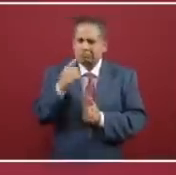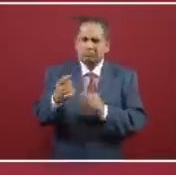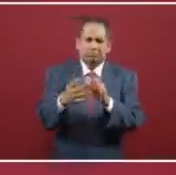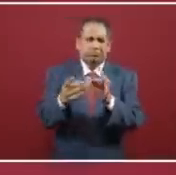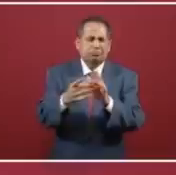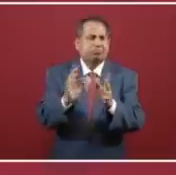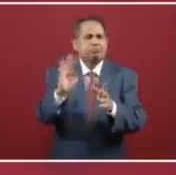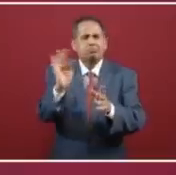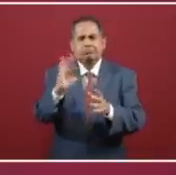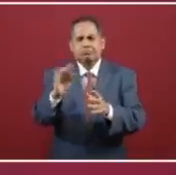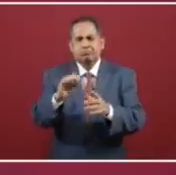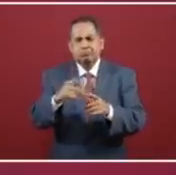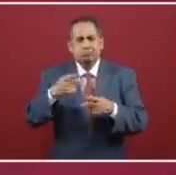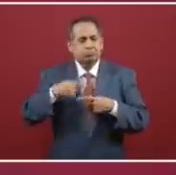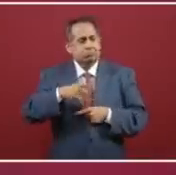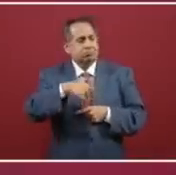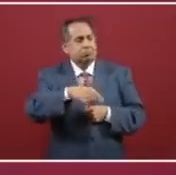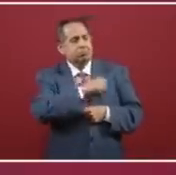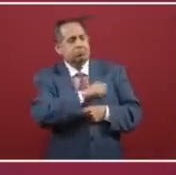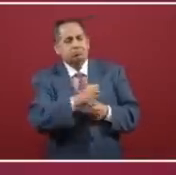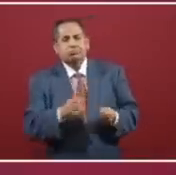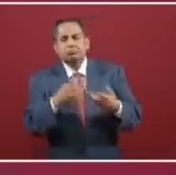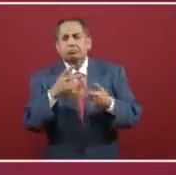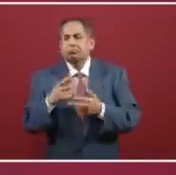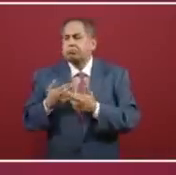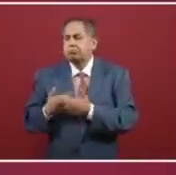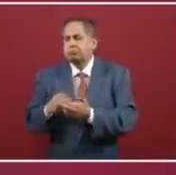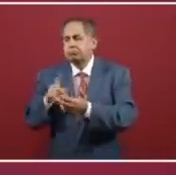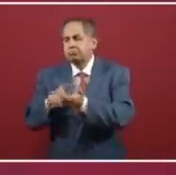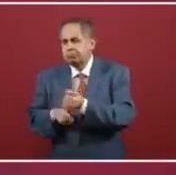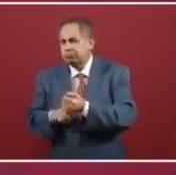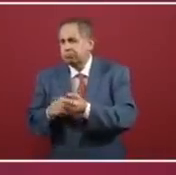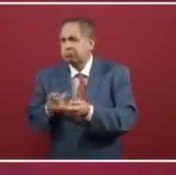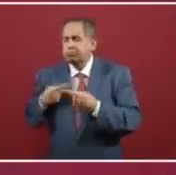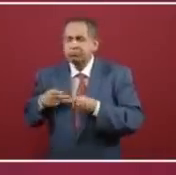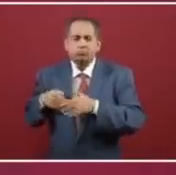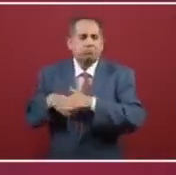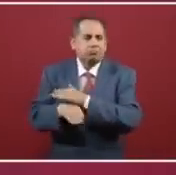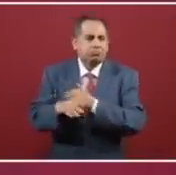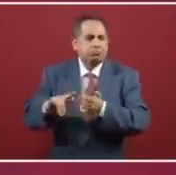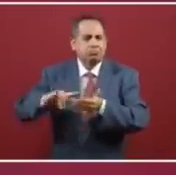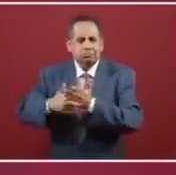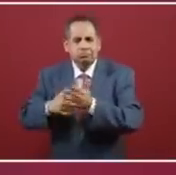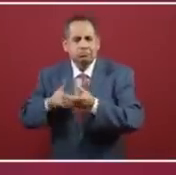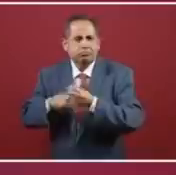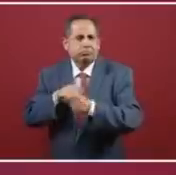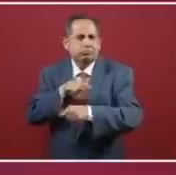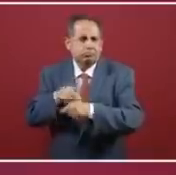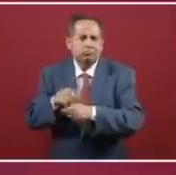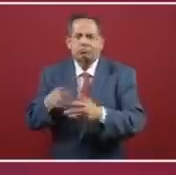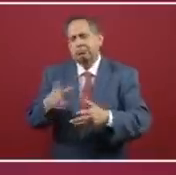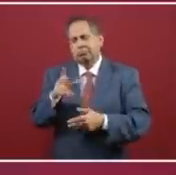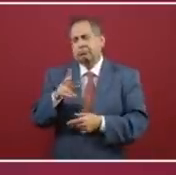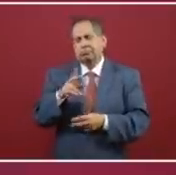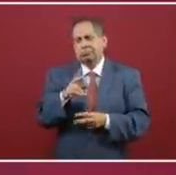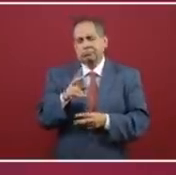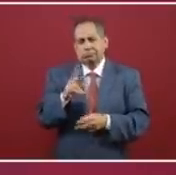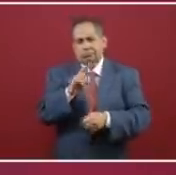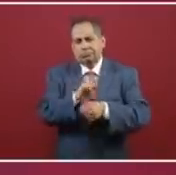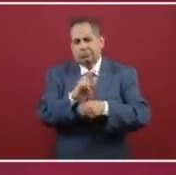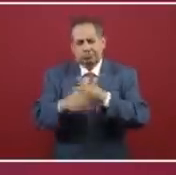a los malos en potencia con cuánta gente salgo a qué hora salgo y en donde es algo pues no va a verificar